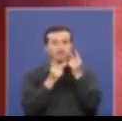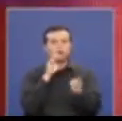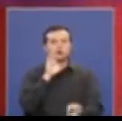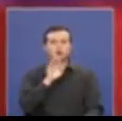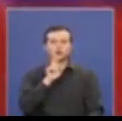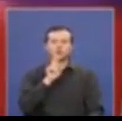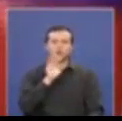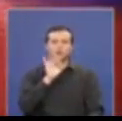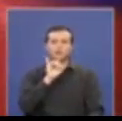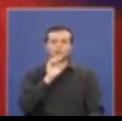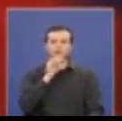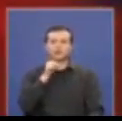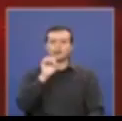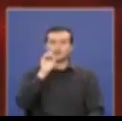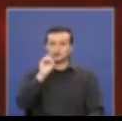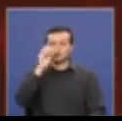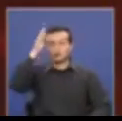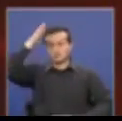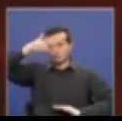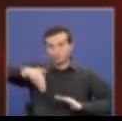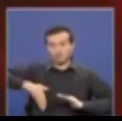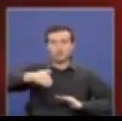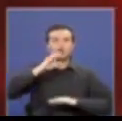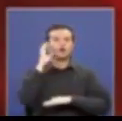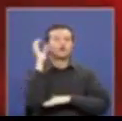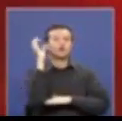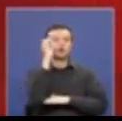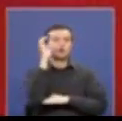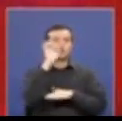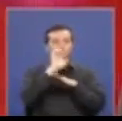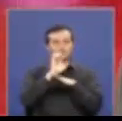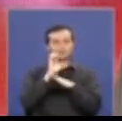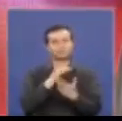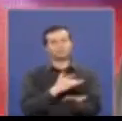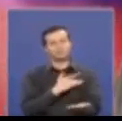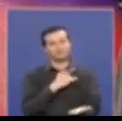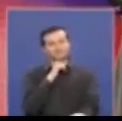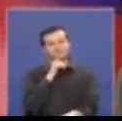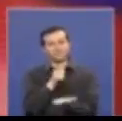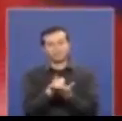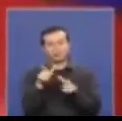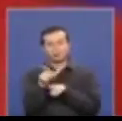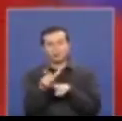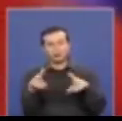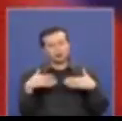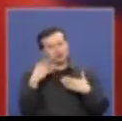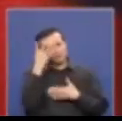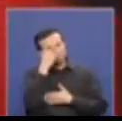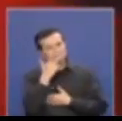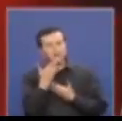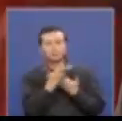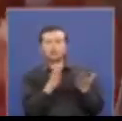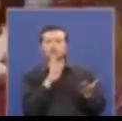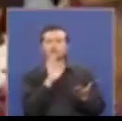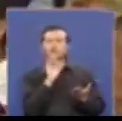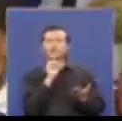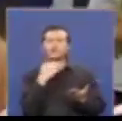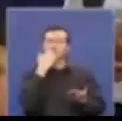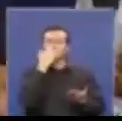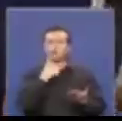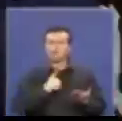Tufiño y la frontera colombo-ecuatoriana, y qué orgullo tener a Tufiño como puerta de entrada a nuestro país.